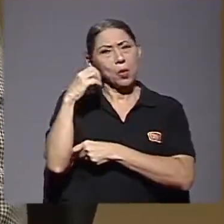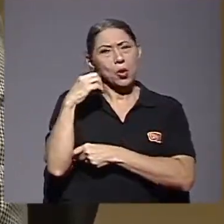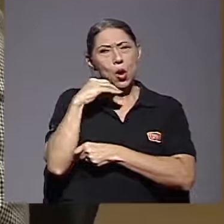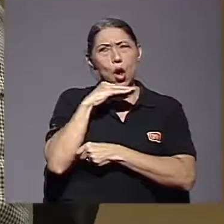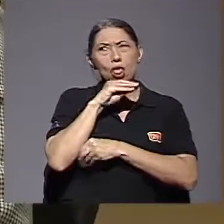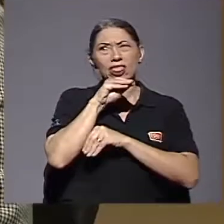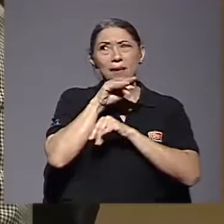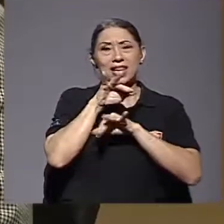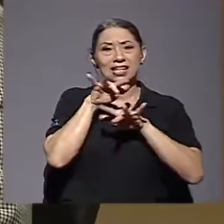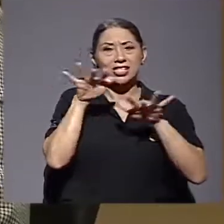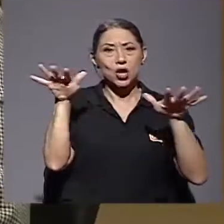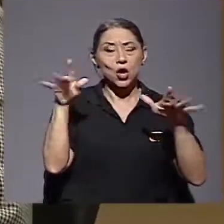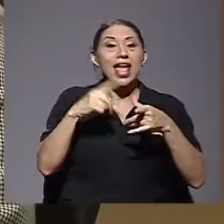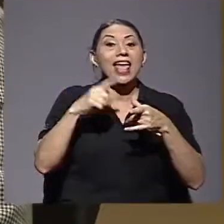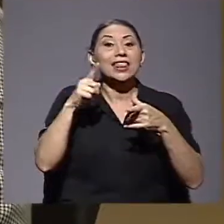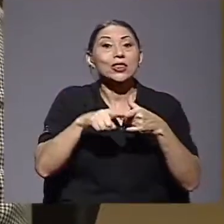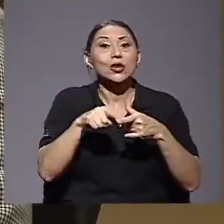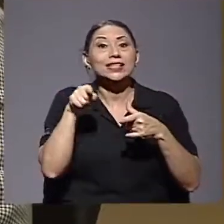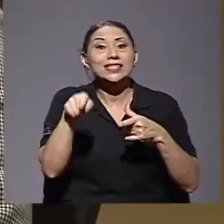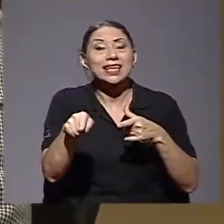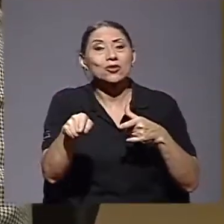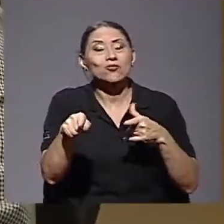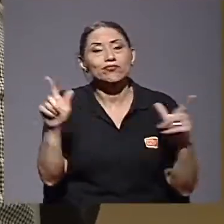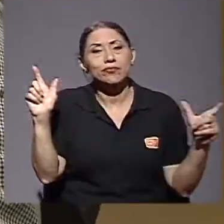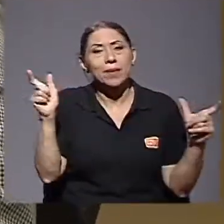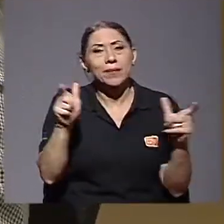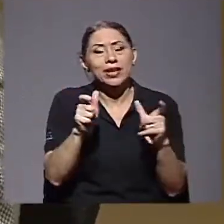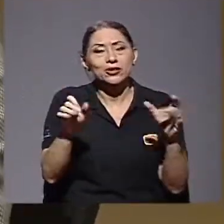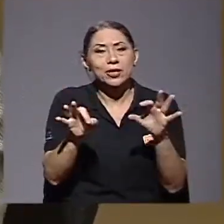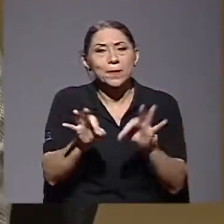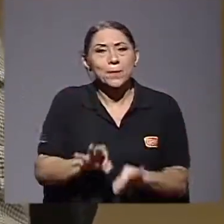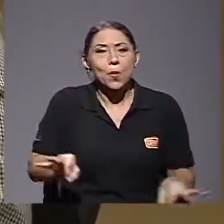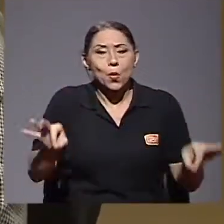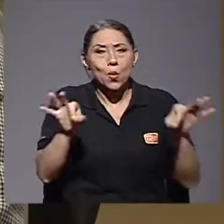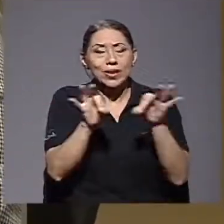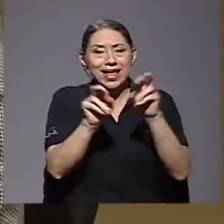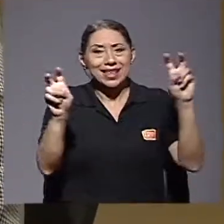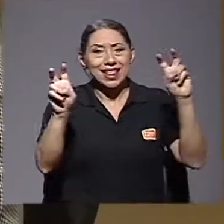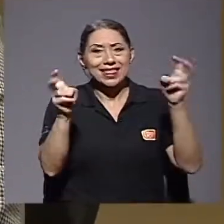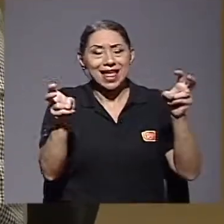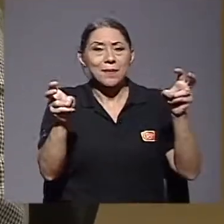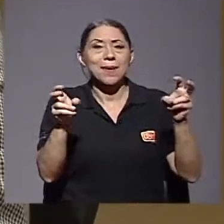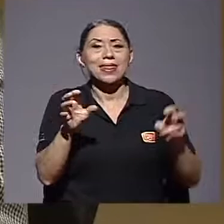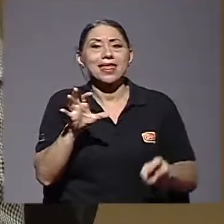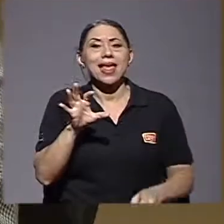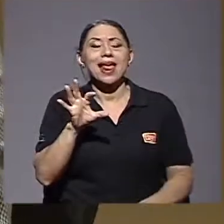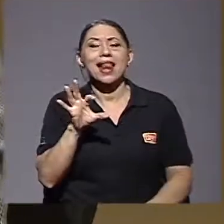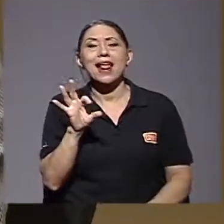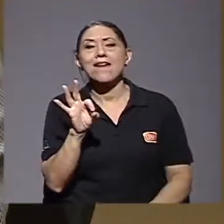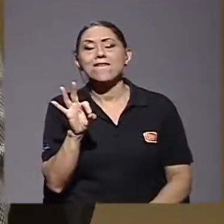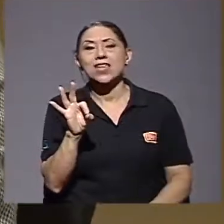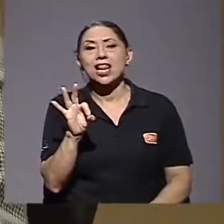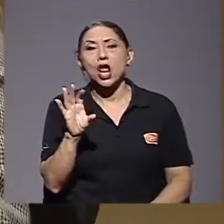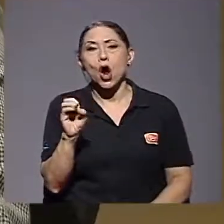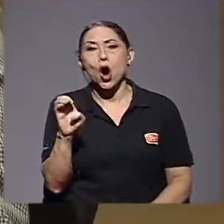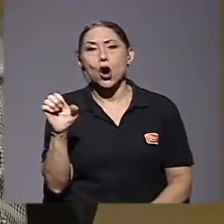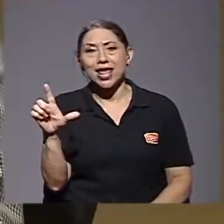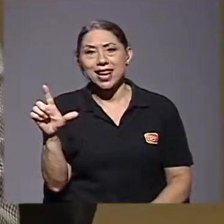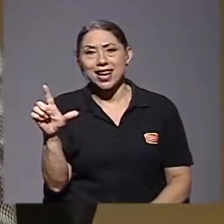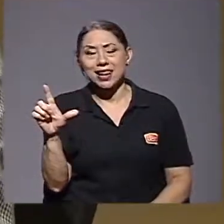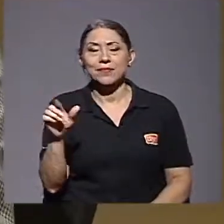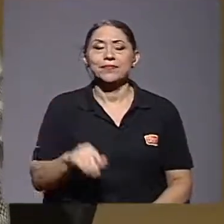produce. Entonces llegó a ser menos importante el tema de fuel oil. Lo que se hizo